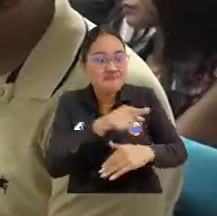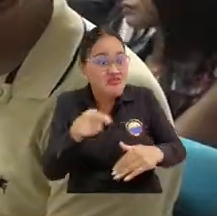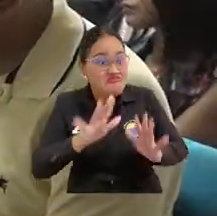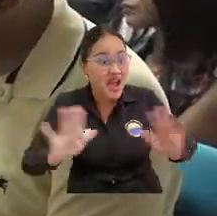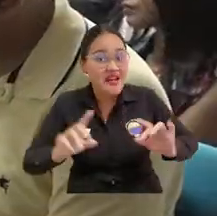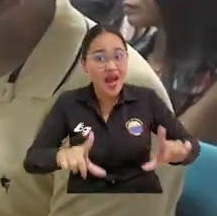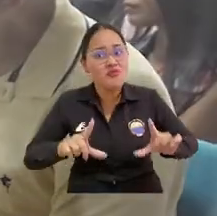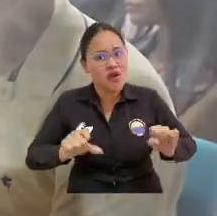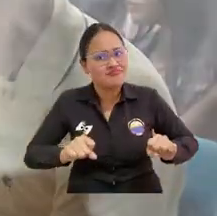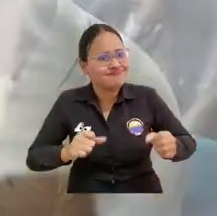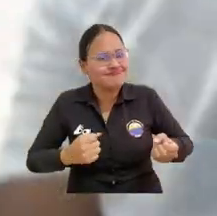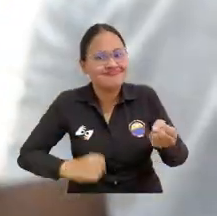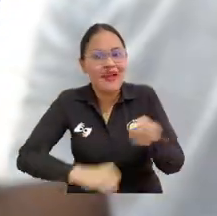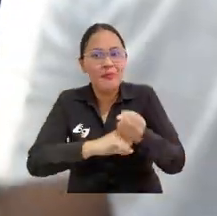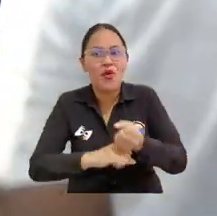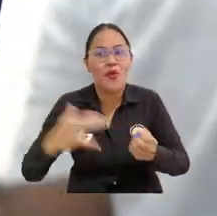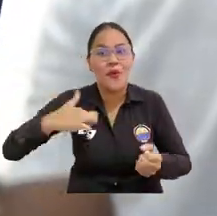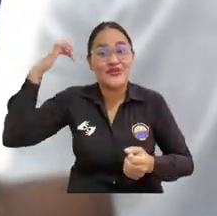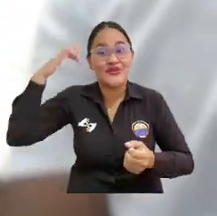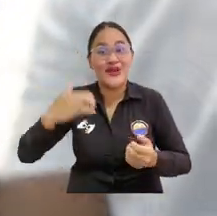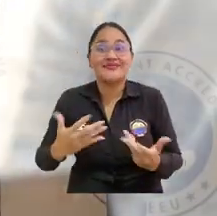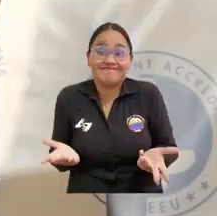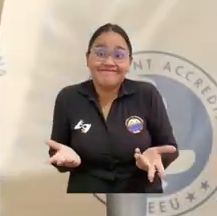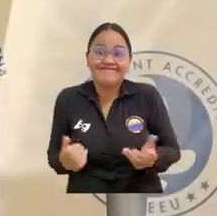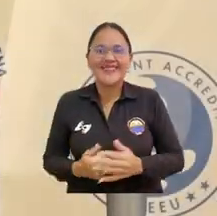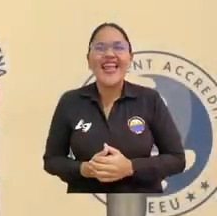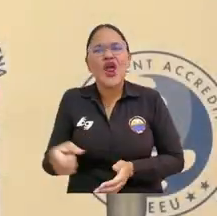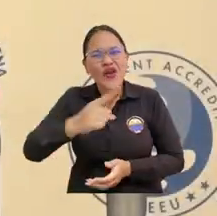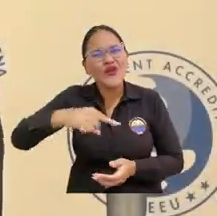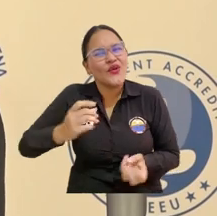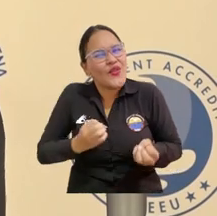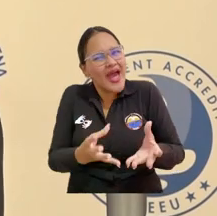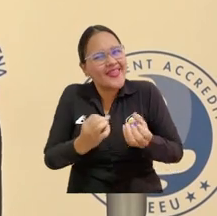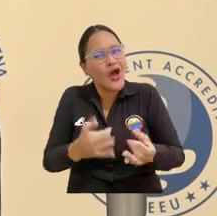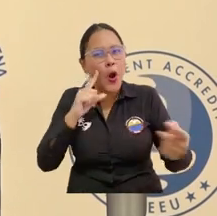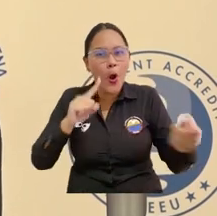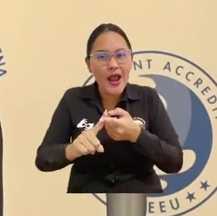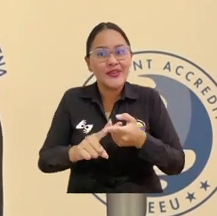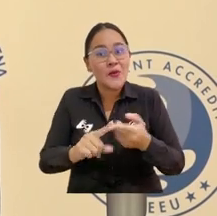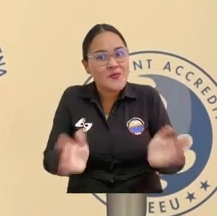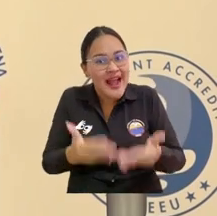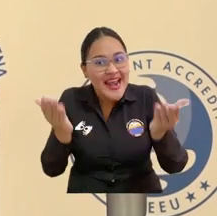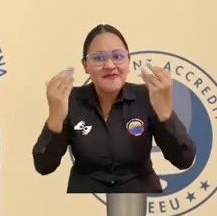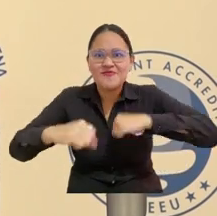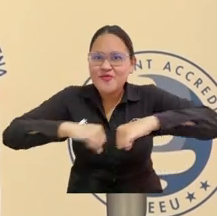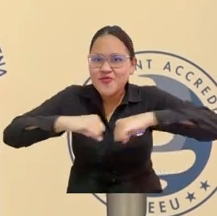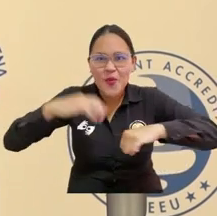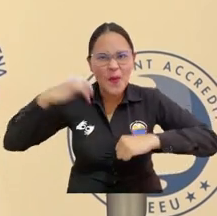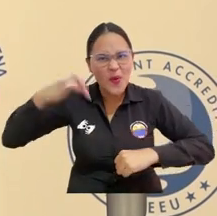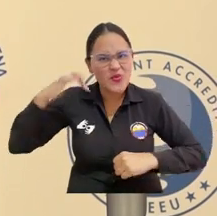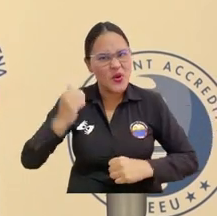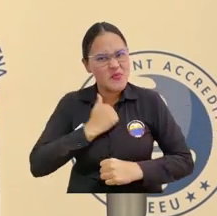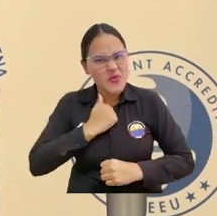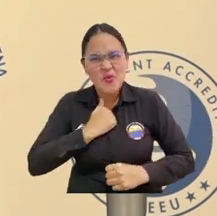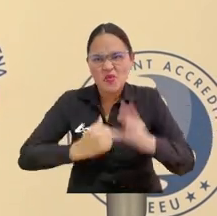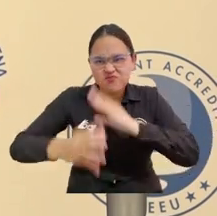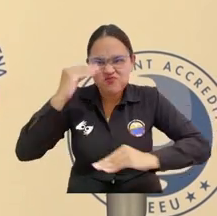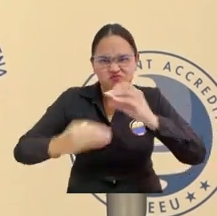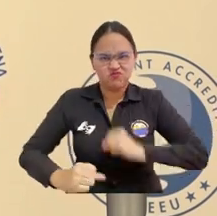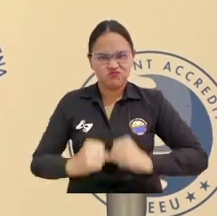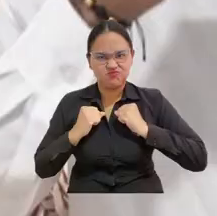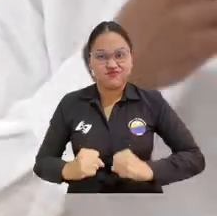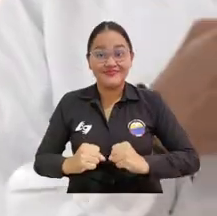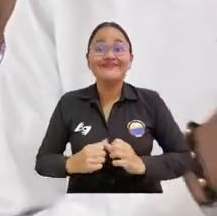a los programas profesionales para sus graduados. Les dimos herramientas para que sigan aprendiendo, para que se sigan cuestionando y desafiando de